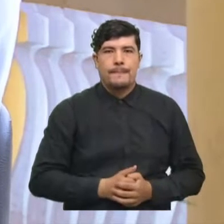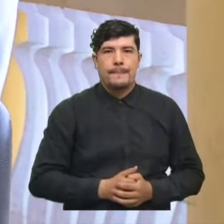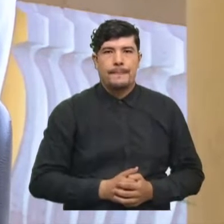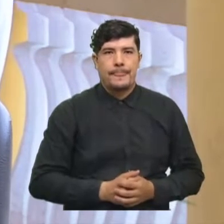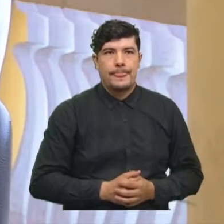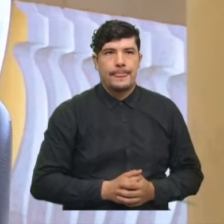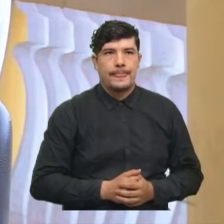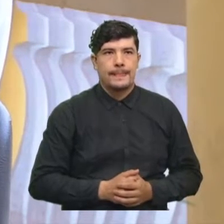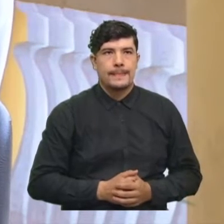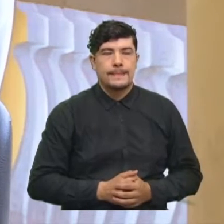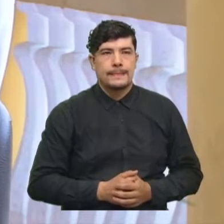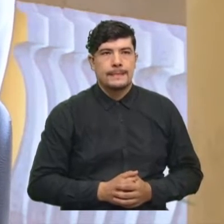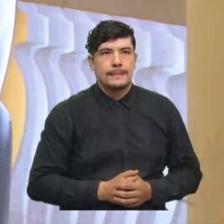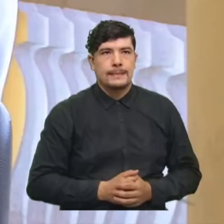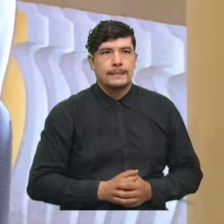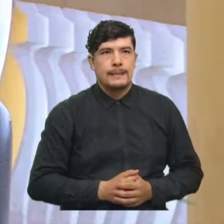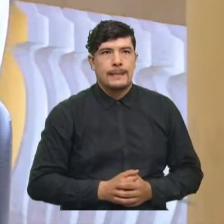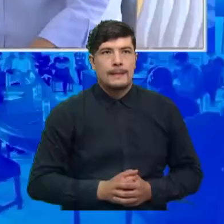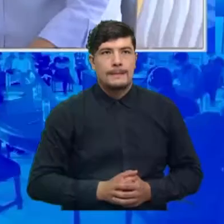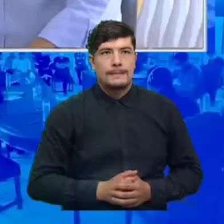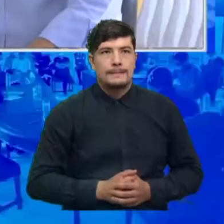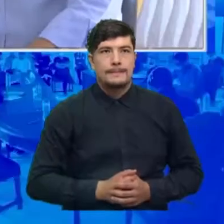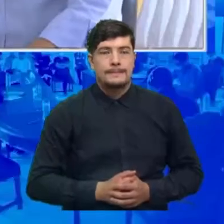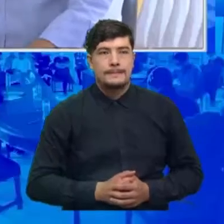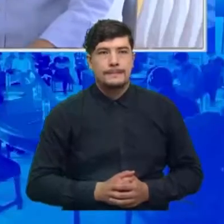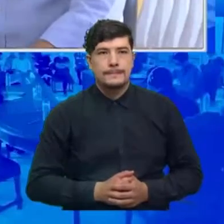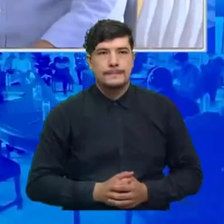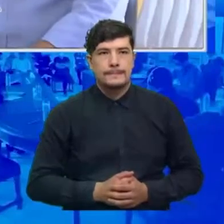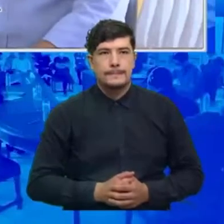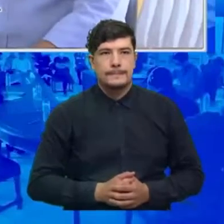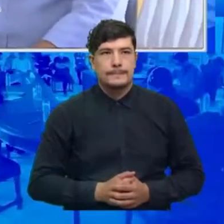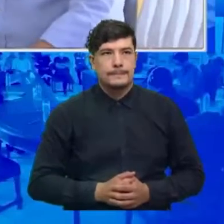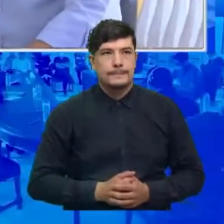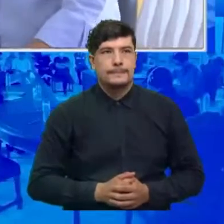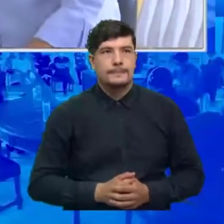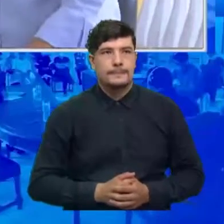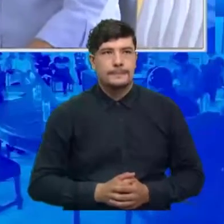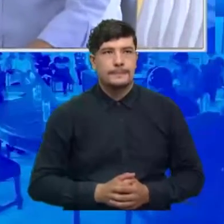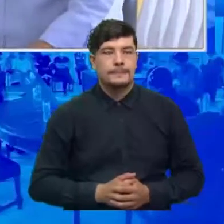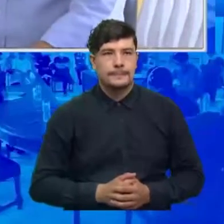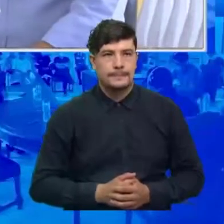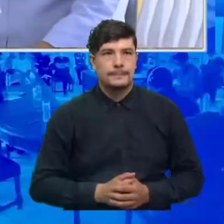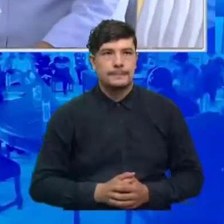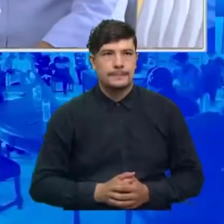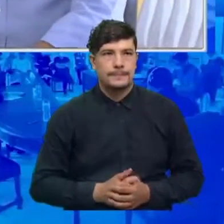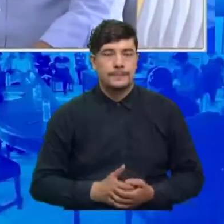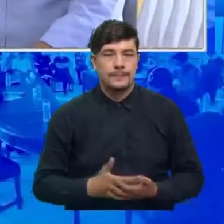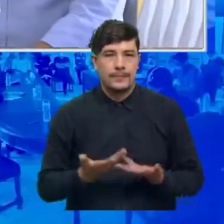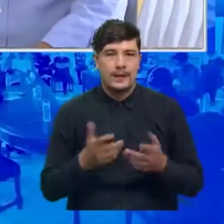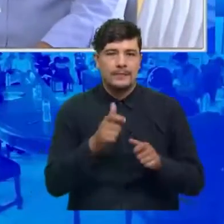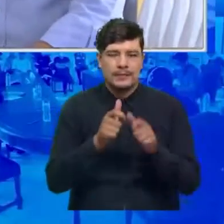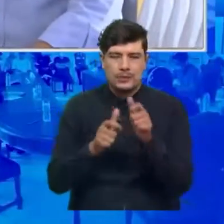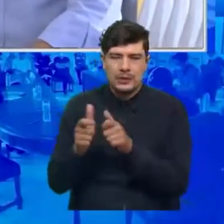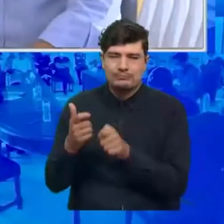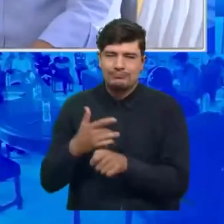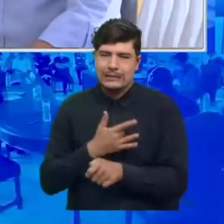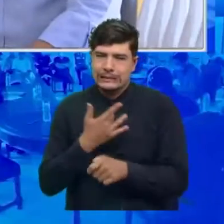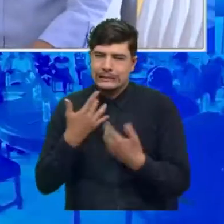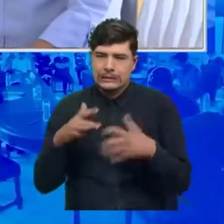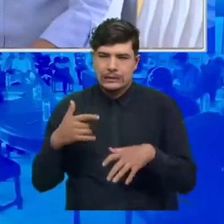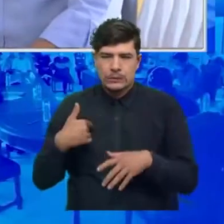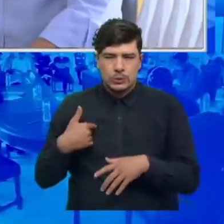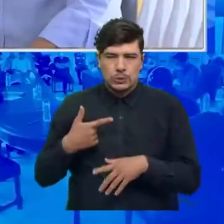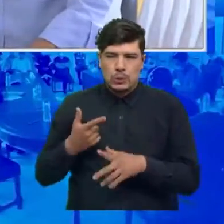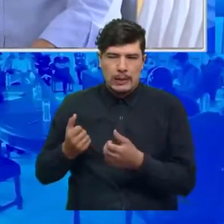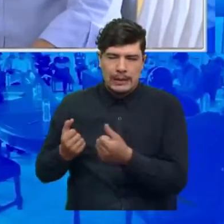cuando cuando le dicen de que si no se unen al paro la protesta después pueden quemar sus vehículos vas a poner en riesgo sus propias